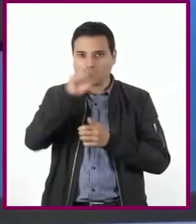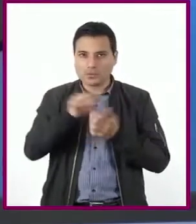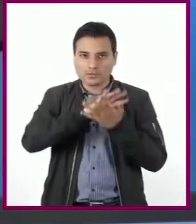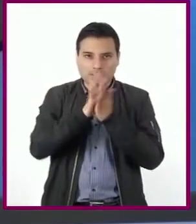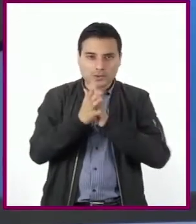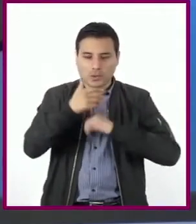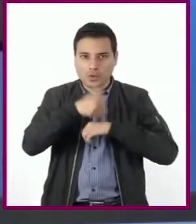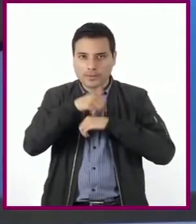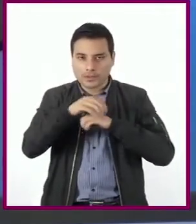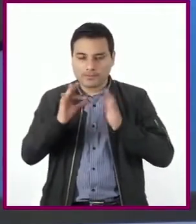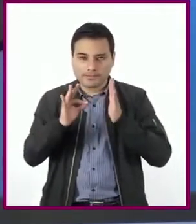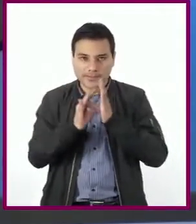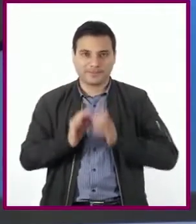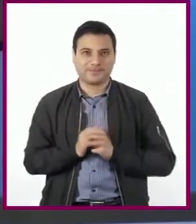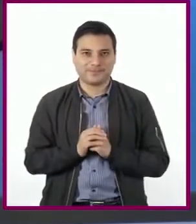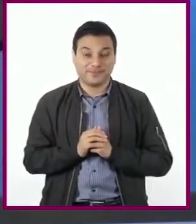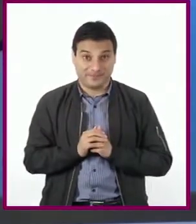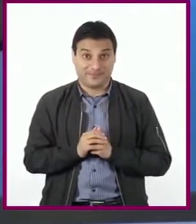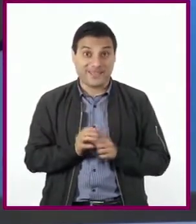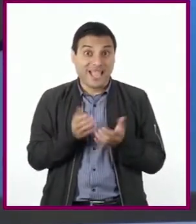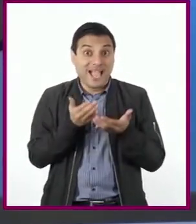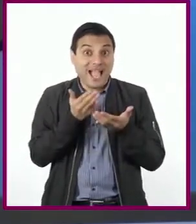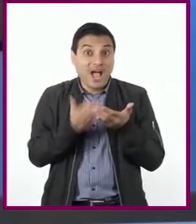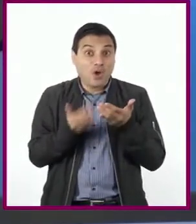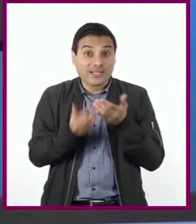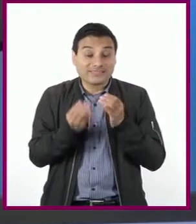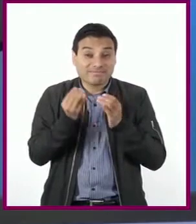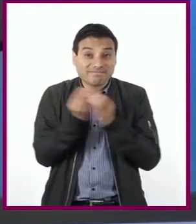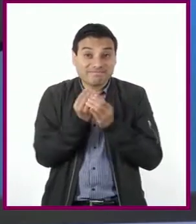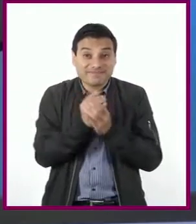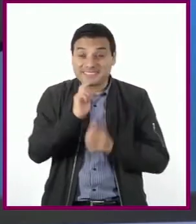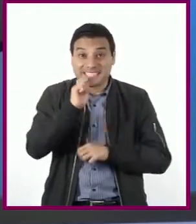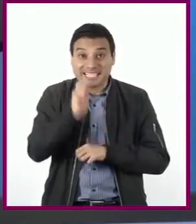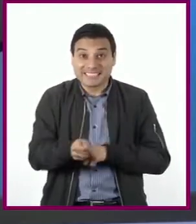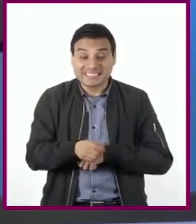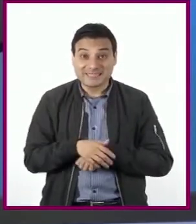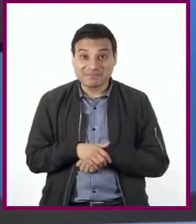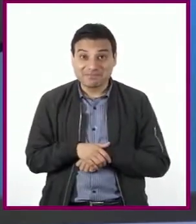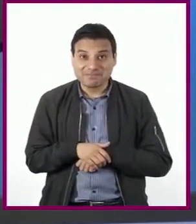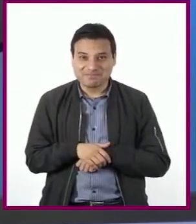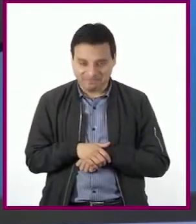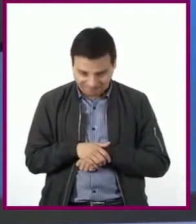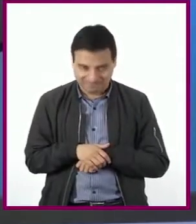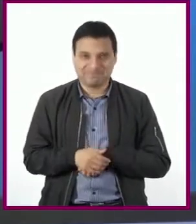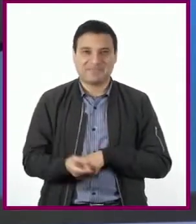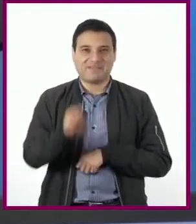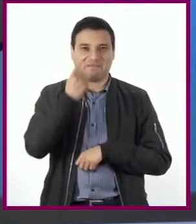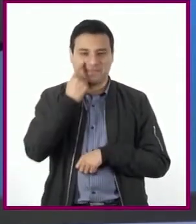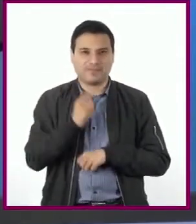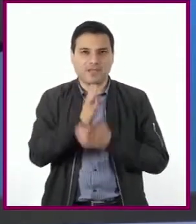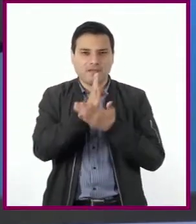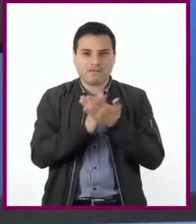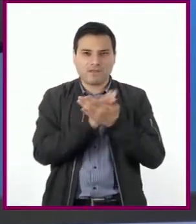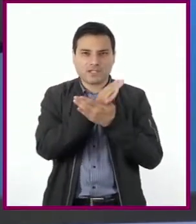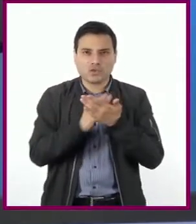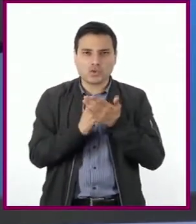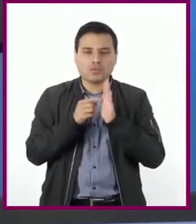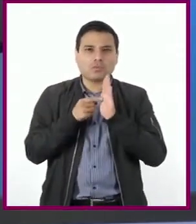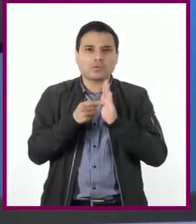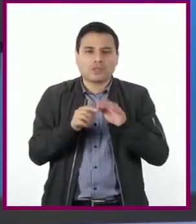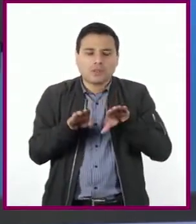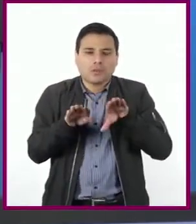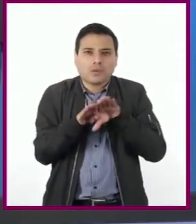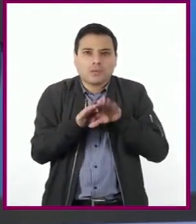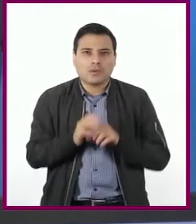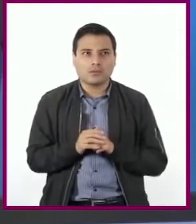equivalencias. Así es, y en esta lección identificaremos los significados y representaciones de una fracción, es decir, para